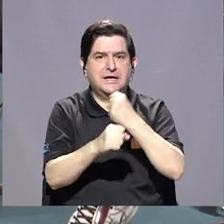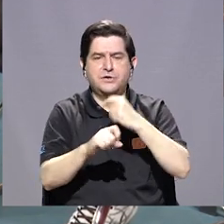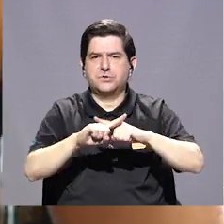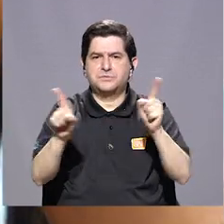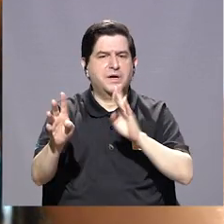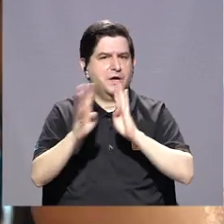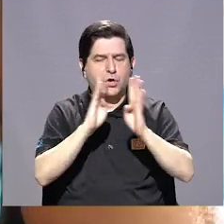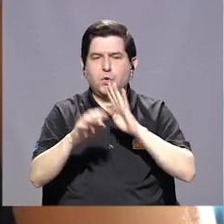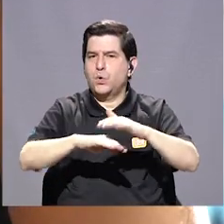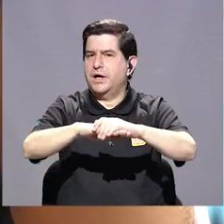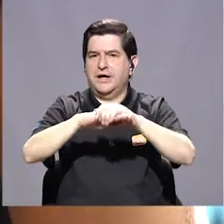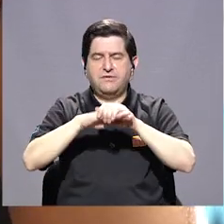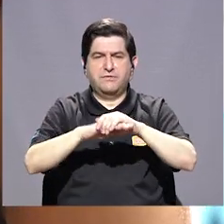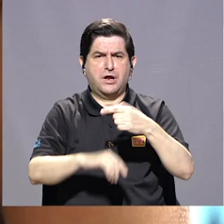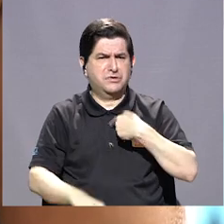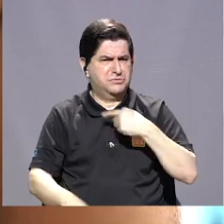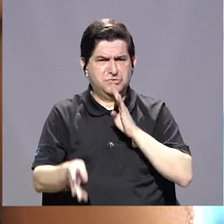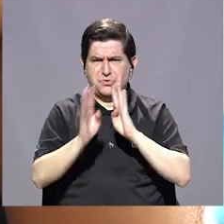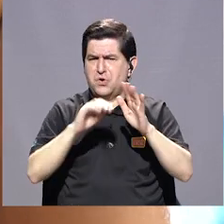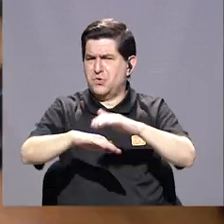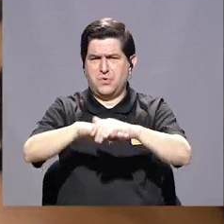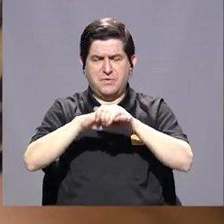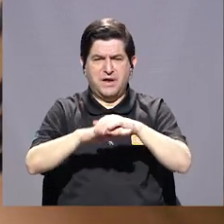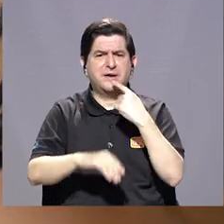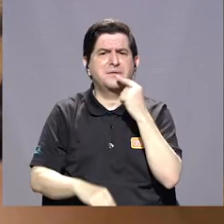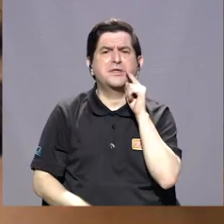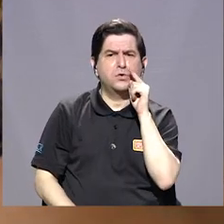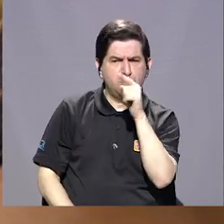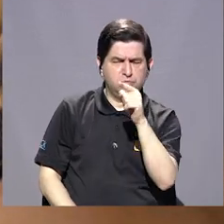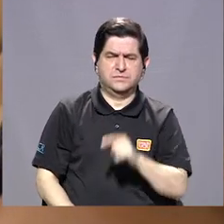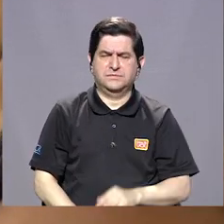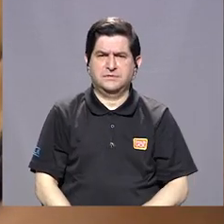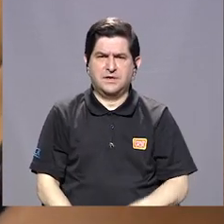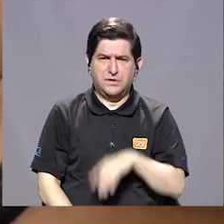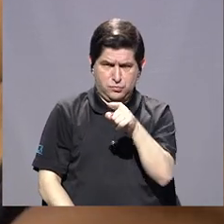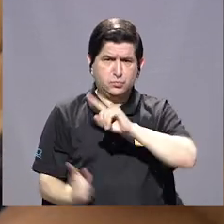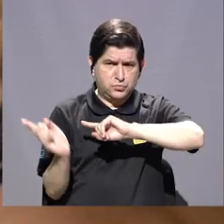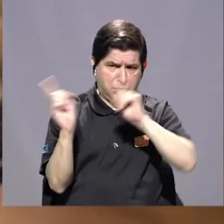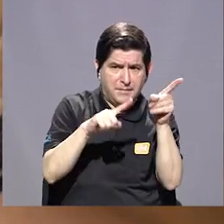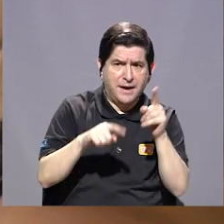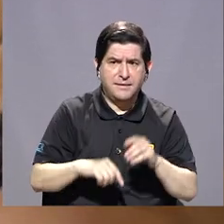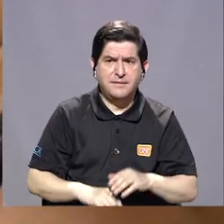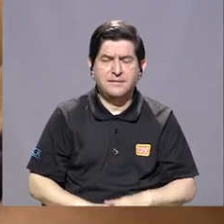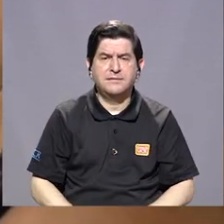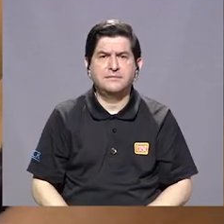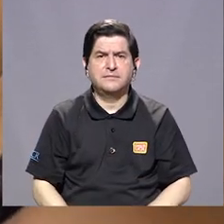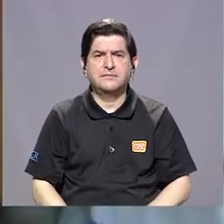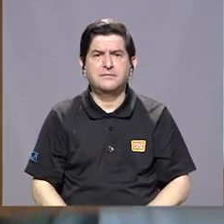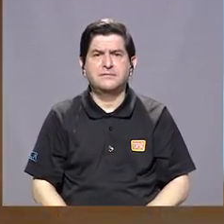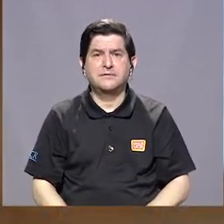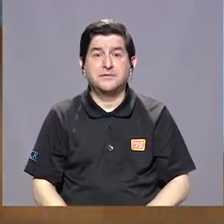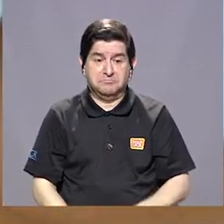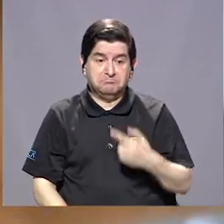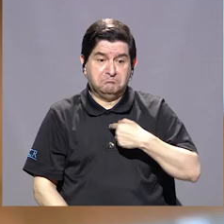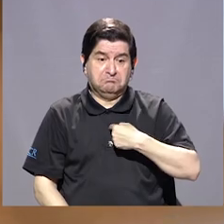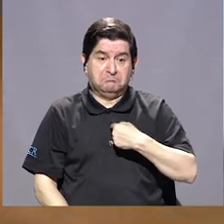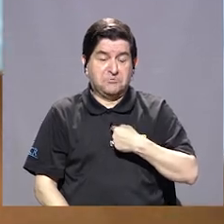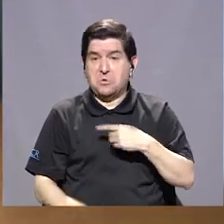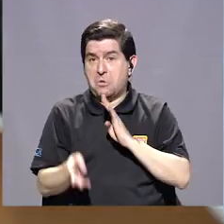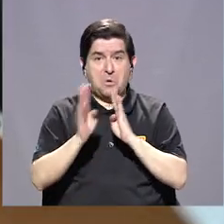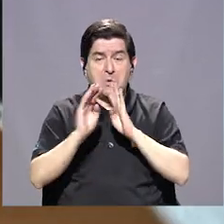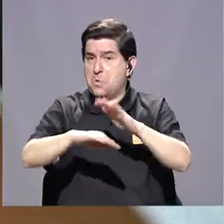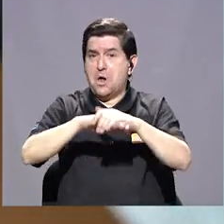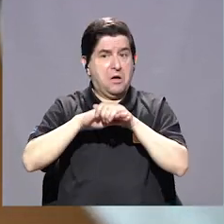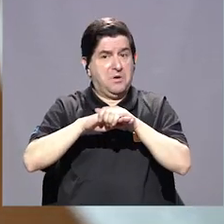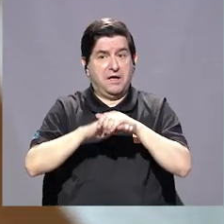ninguna hablaba inglés. Yo no hablaba inglés y ella me dijo, usted va. Y yo le dije, Yo hablo sí, yo me inglés. voy. No, yo no hablaba inglés. Yo le